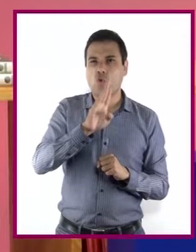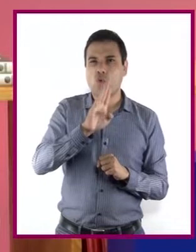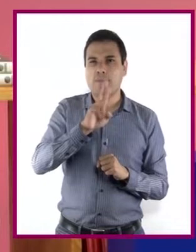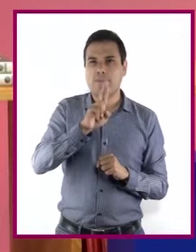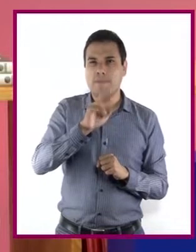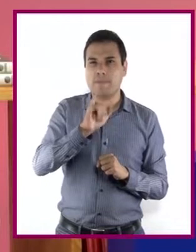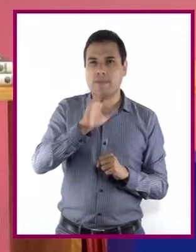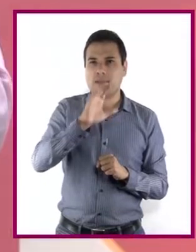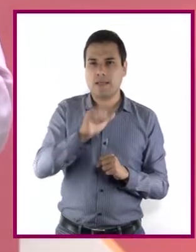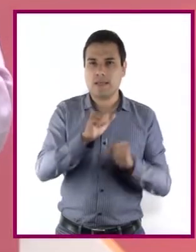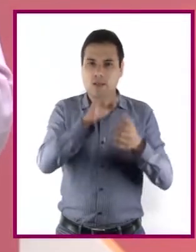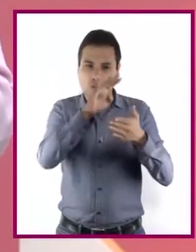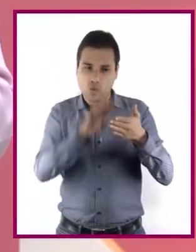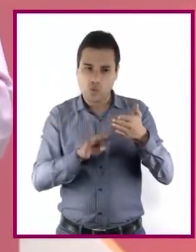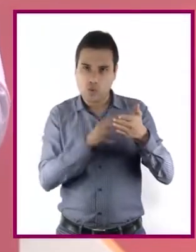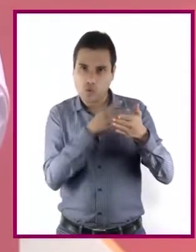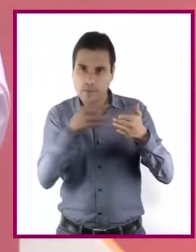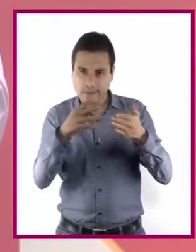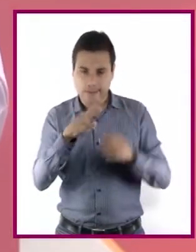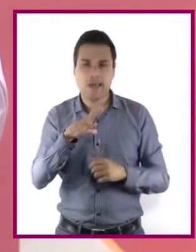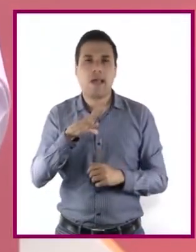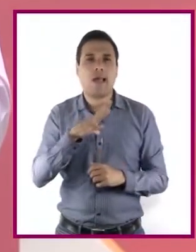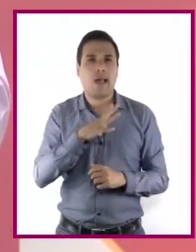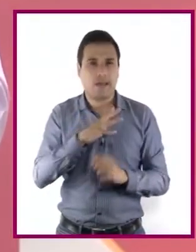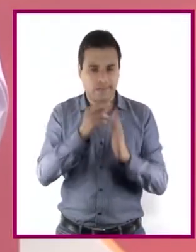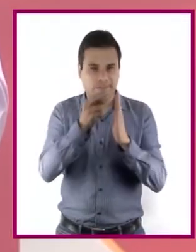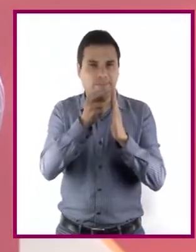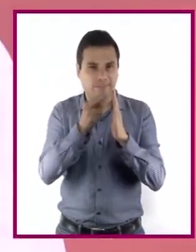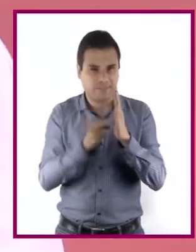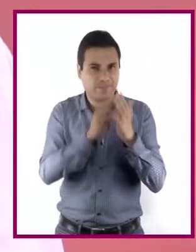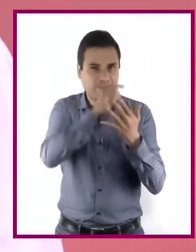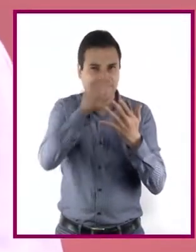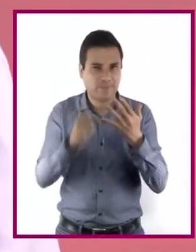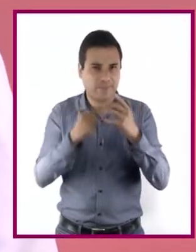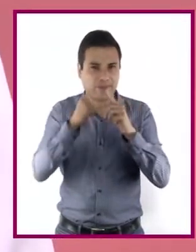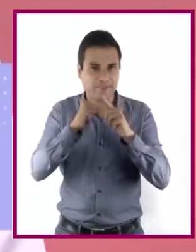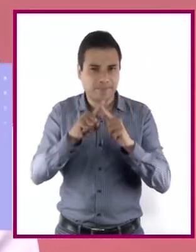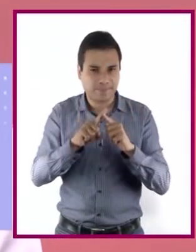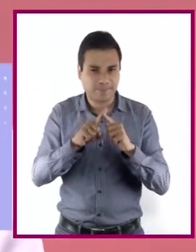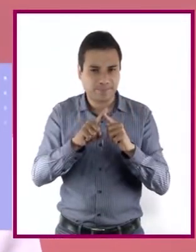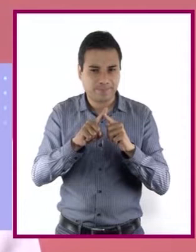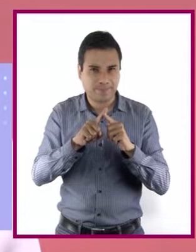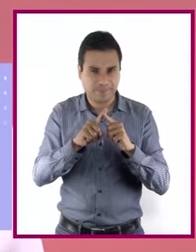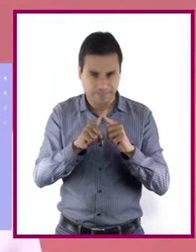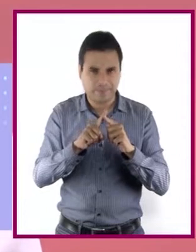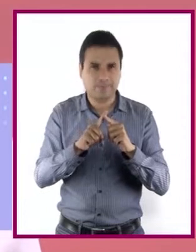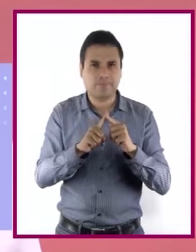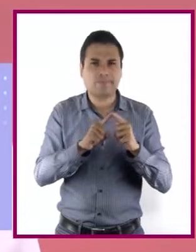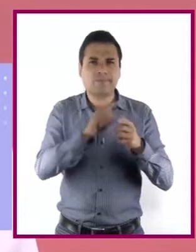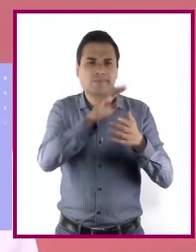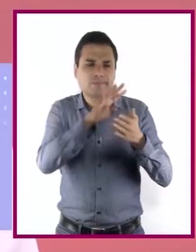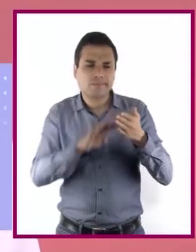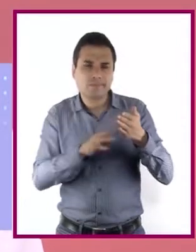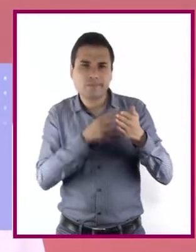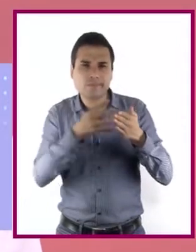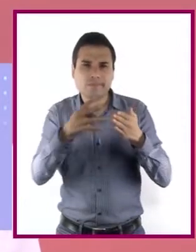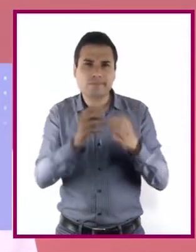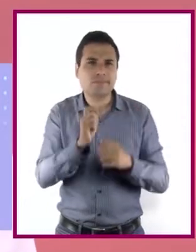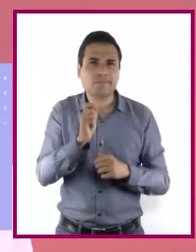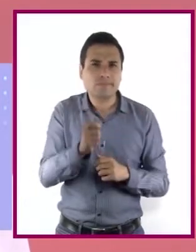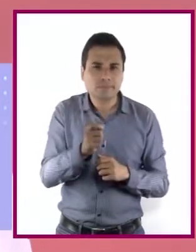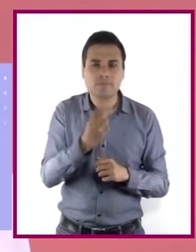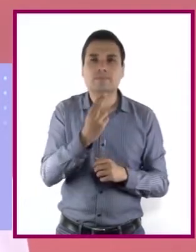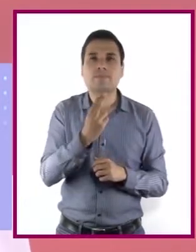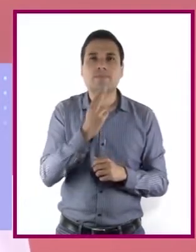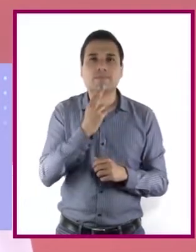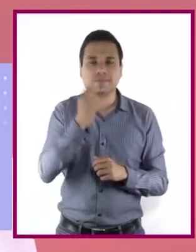evaluación, que reúne un conjunto de criterios ligados al aprendizaje. La rúbrica es un instrumento que busca ser objetivo al momento de